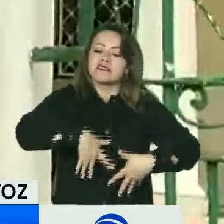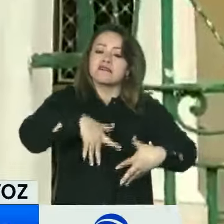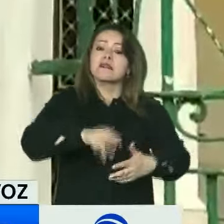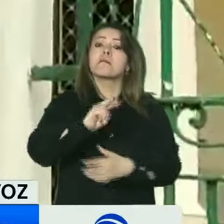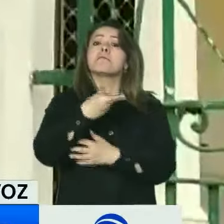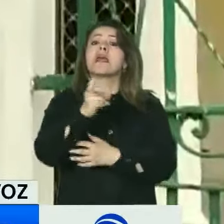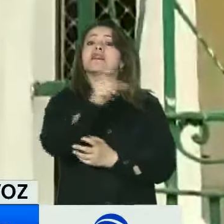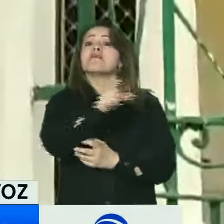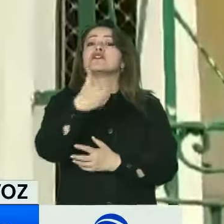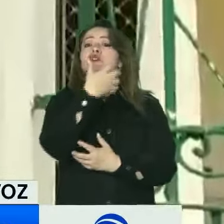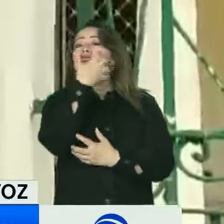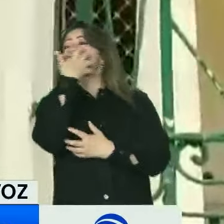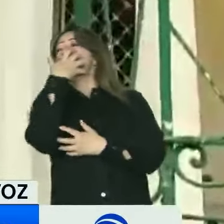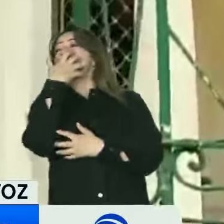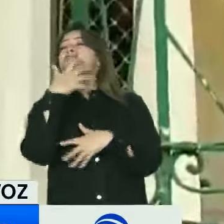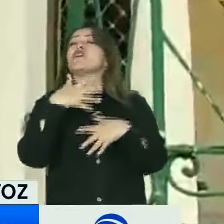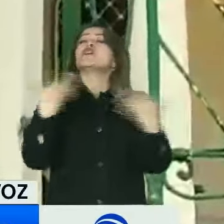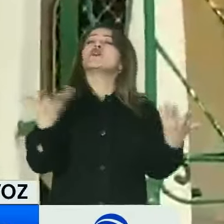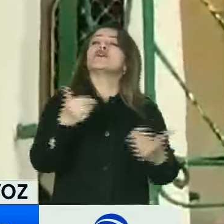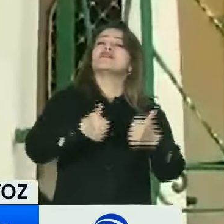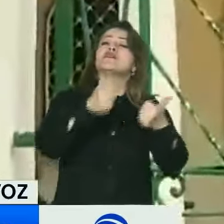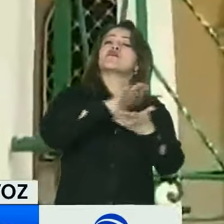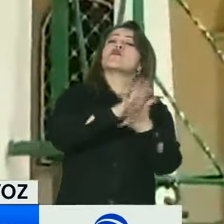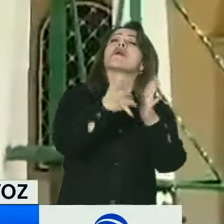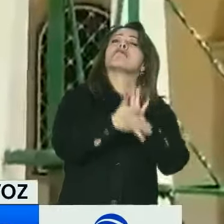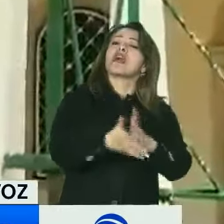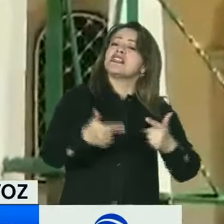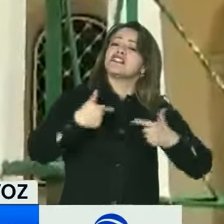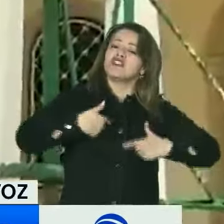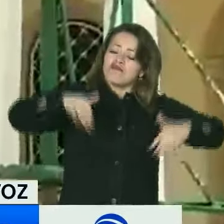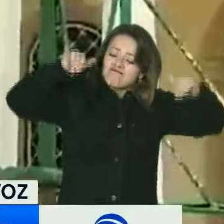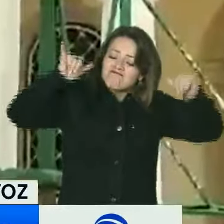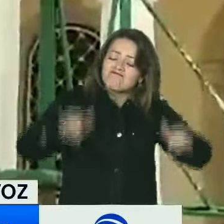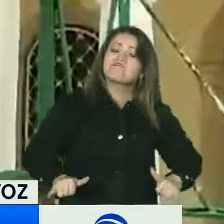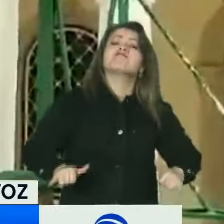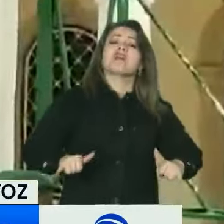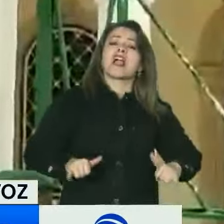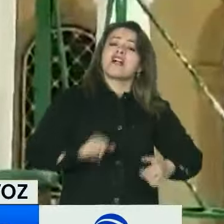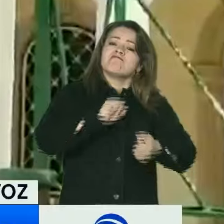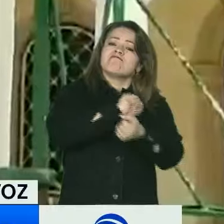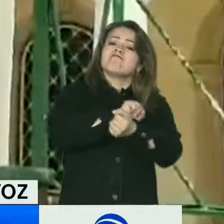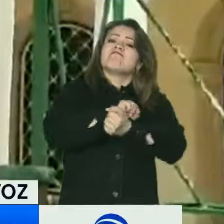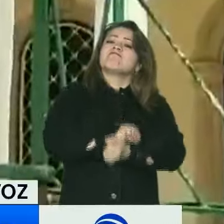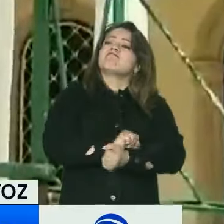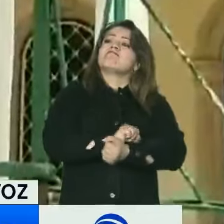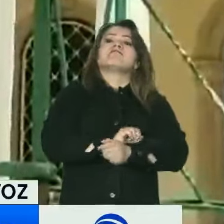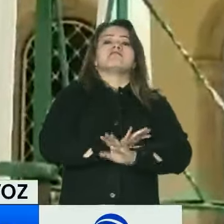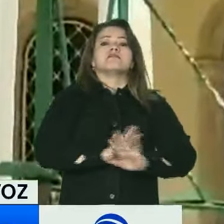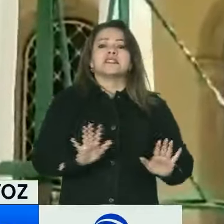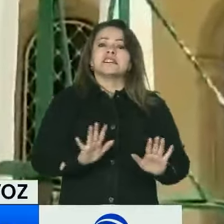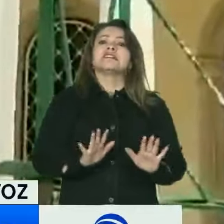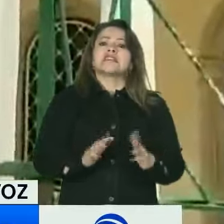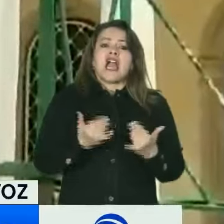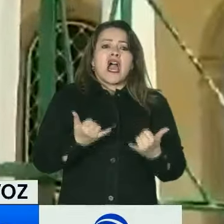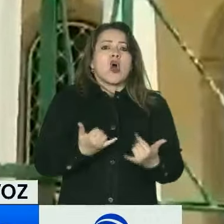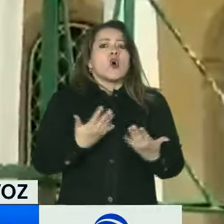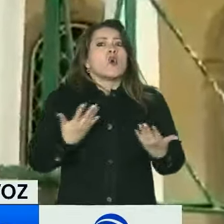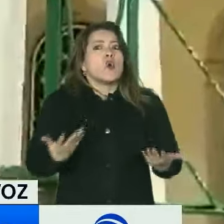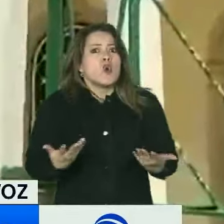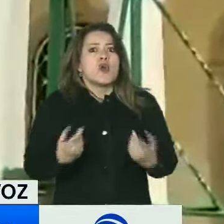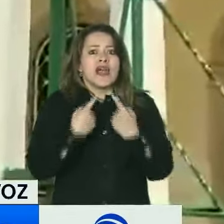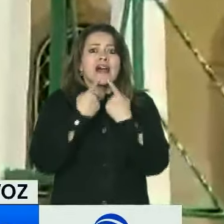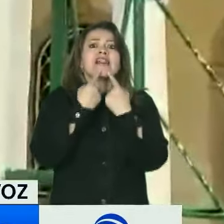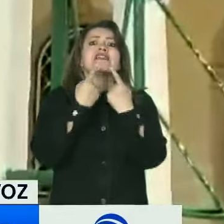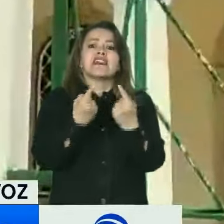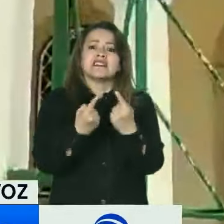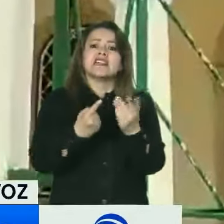secuestrados que tiene en este momento el ELN en su poder. A esta misma hora se adelanta el acto protocolario donde están dando a conocer